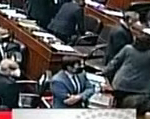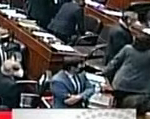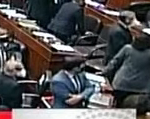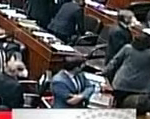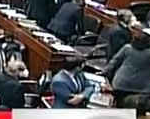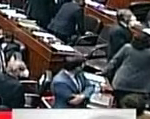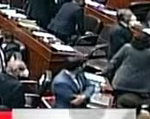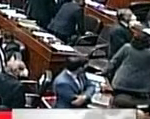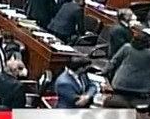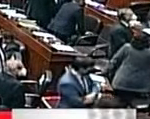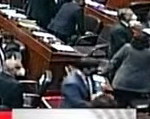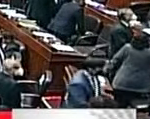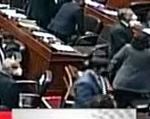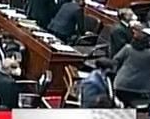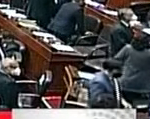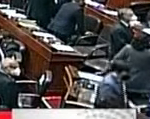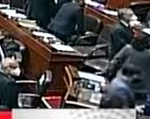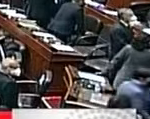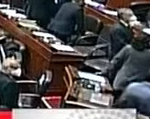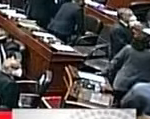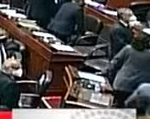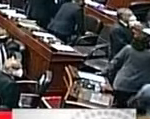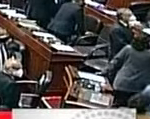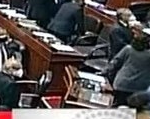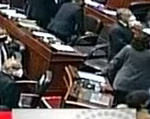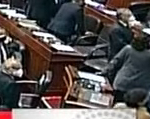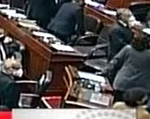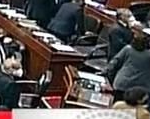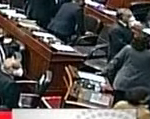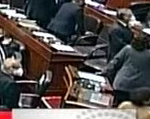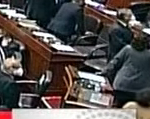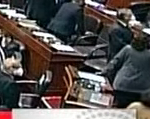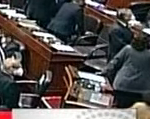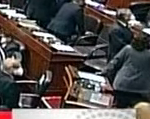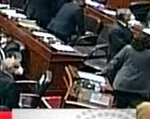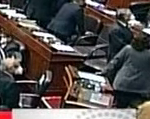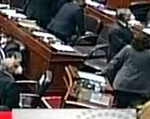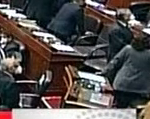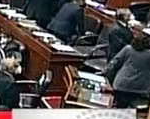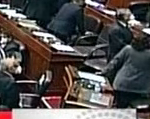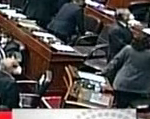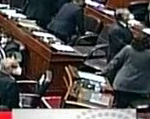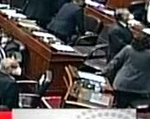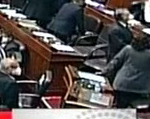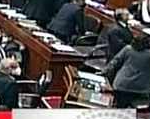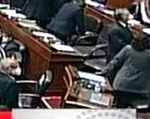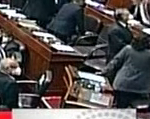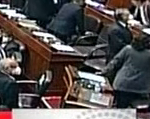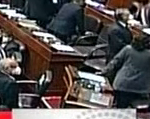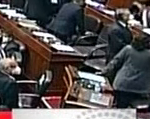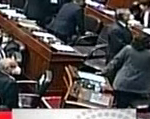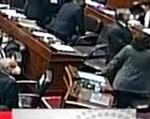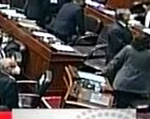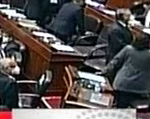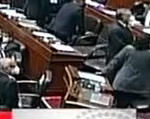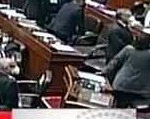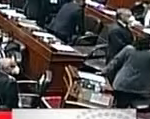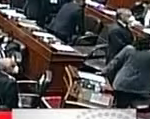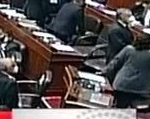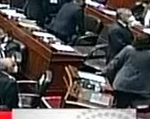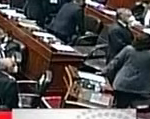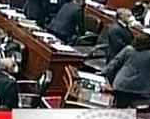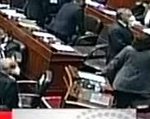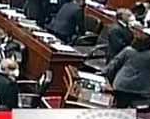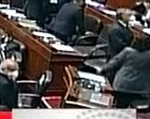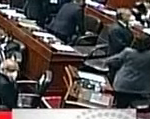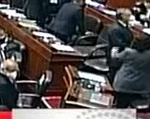el Parlamento Nacional, en el hemiciclo, como ustedes lo están apreciando en este instante. Los parlamentarios miran hacia la parte